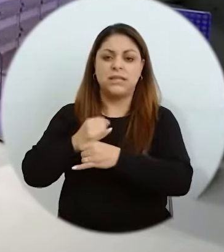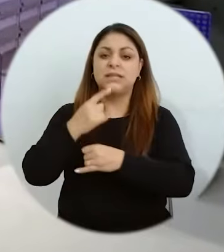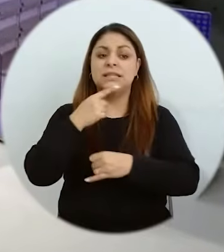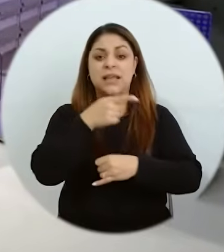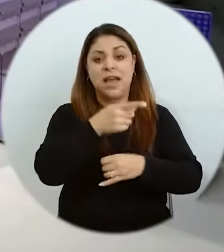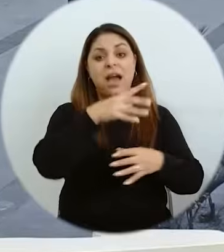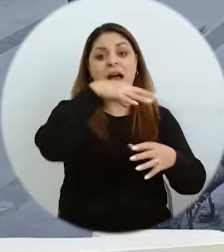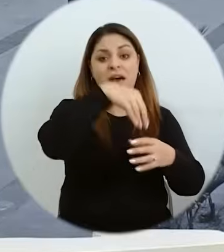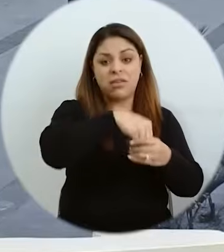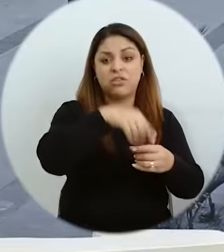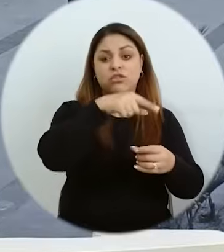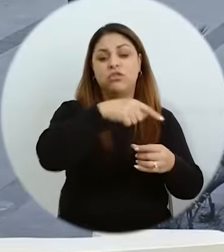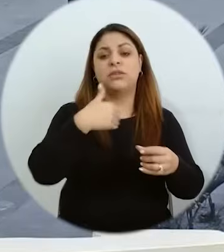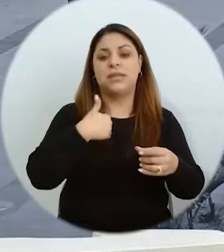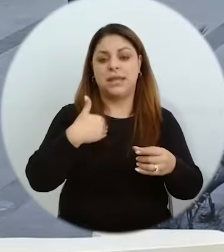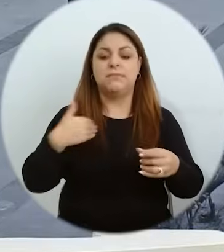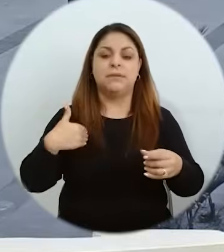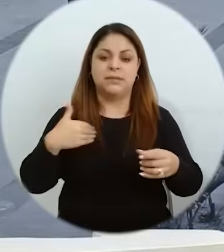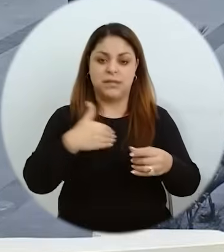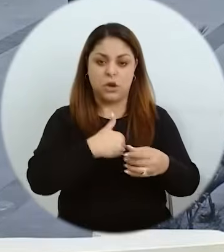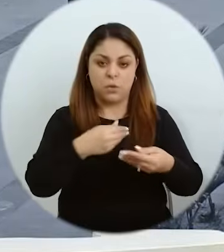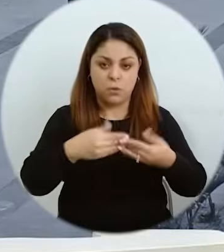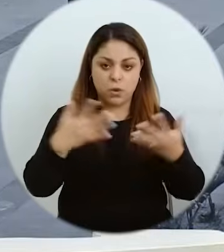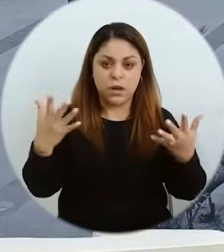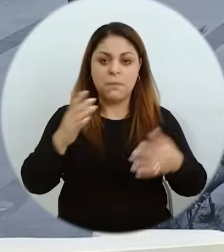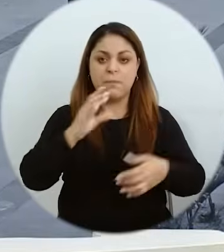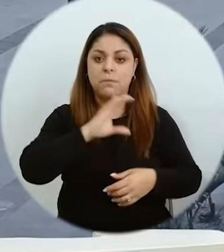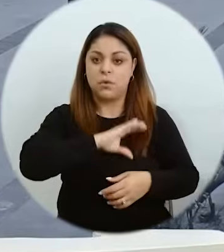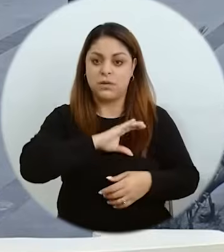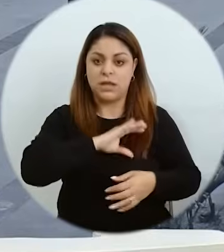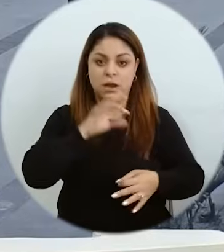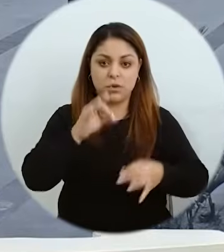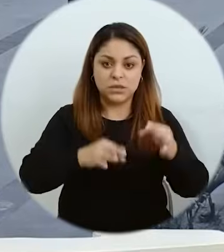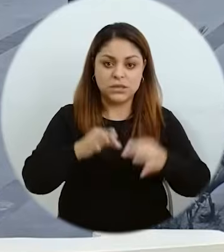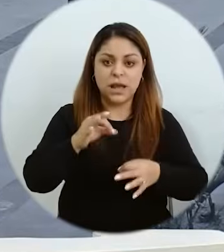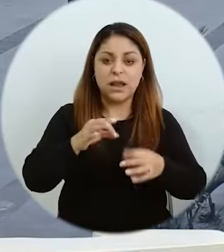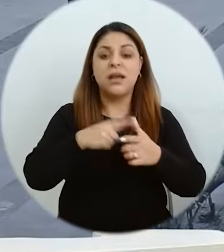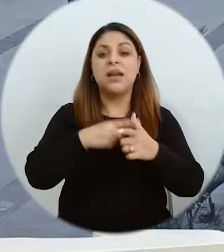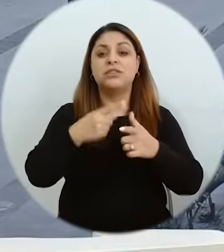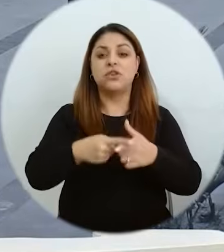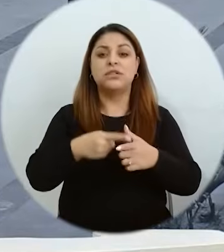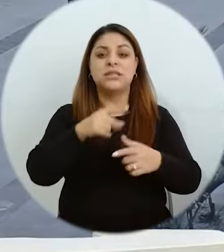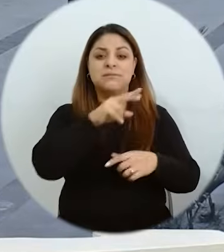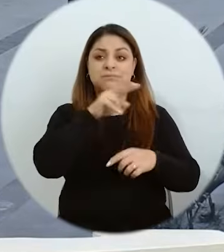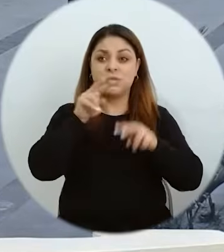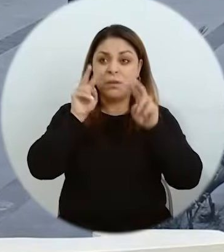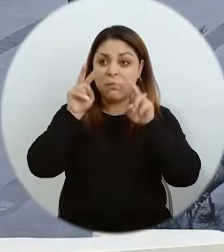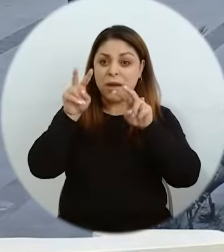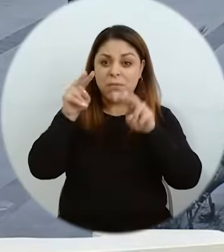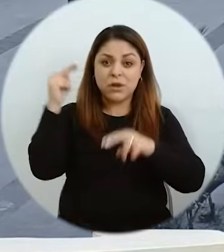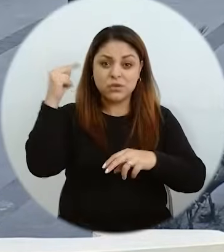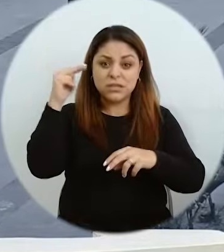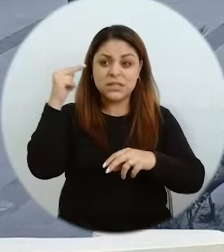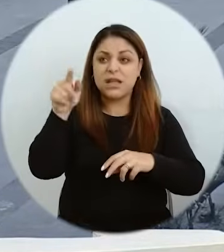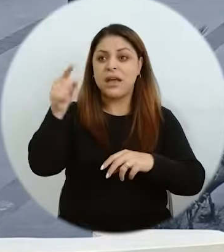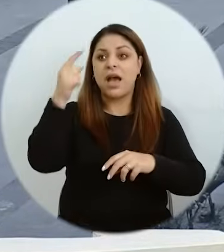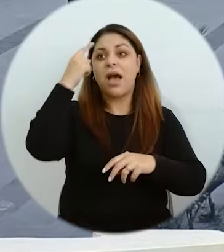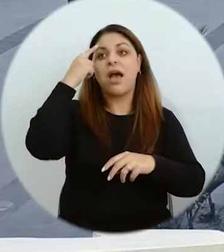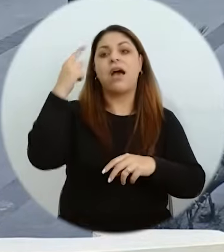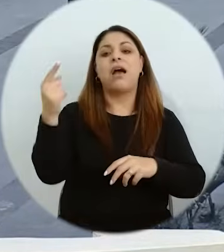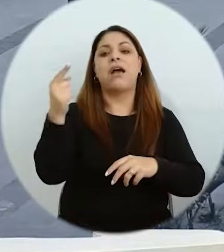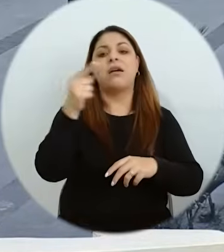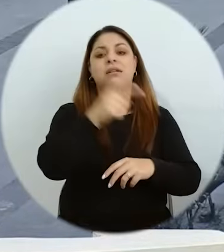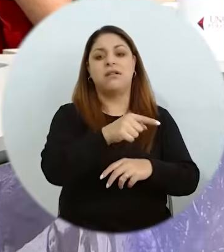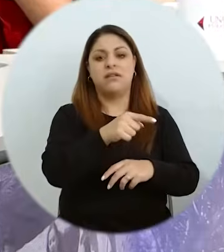al Ministerio Público y a la Policía Judicial hace que eso, que sale mucho en los medios, que es la persecución penal, se convierta